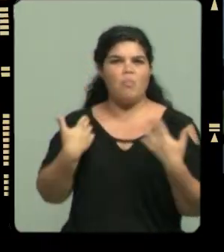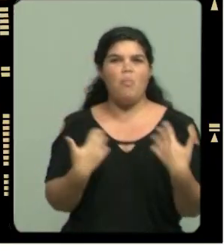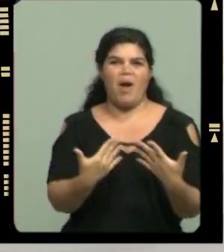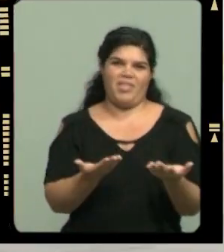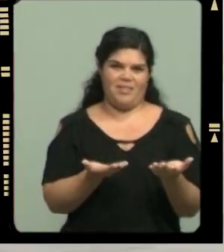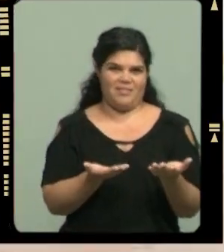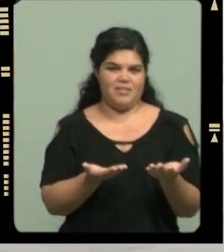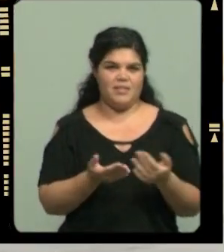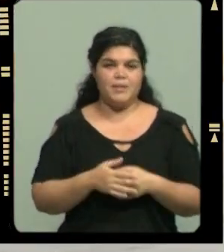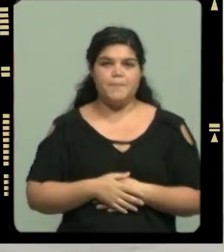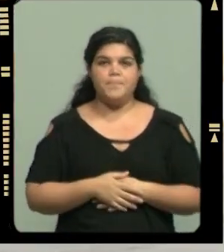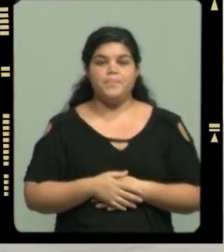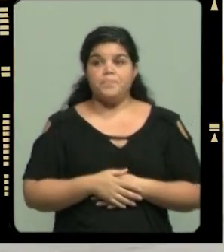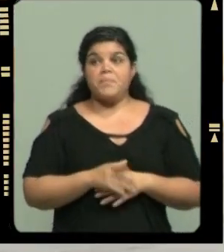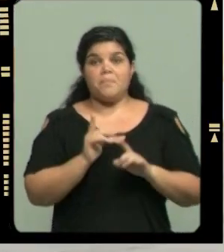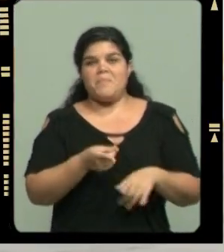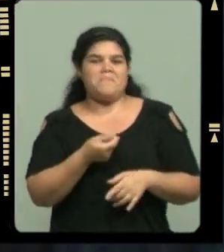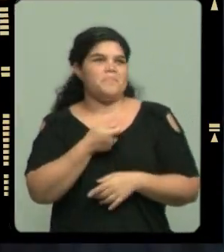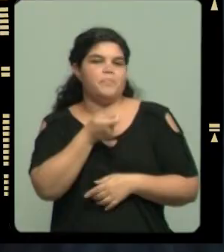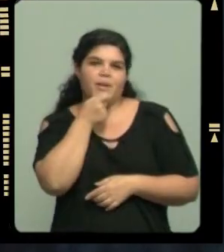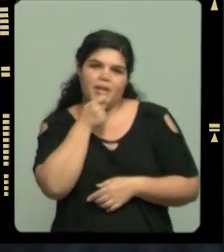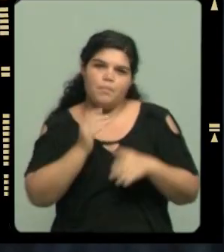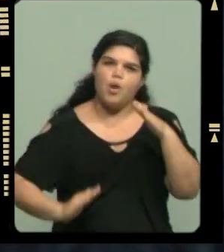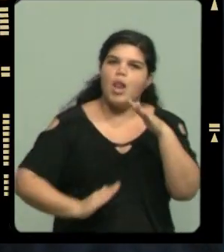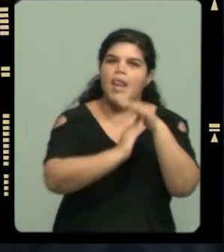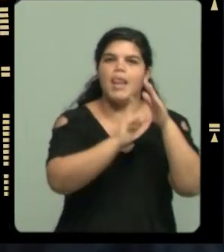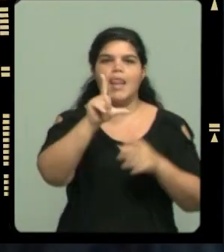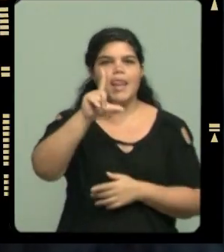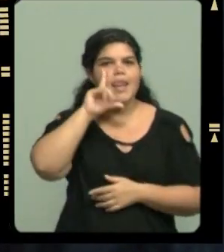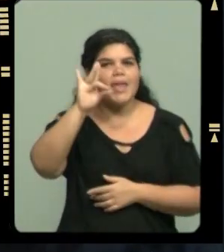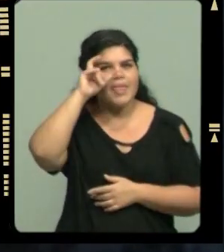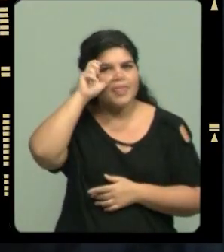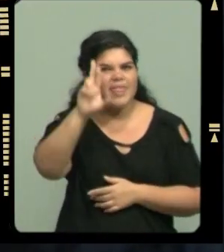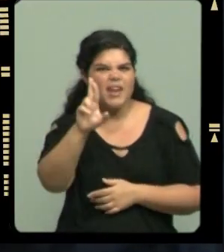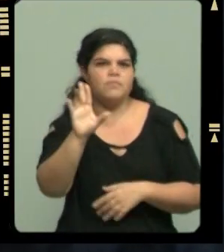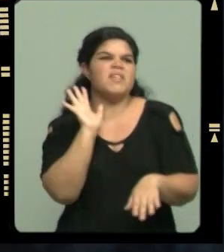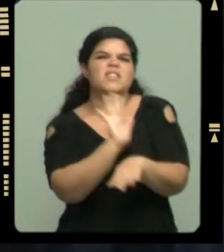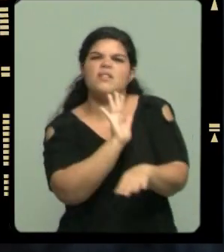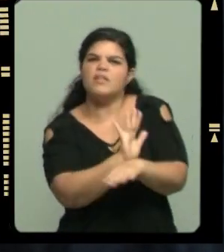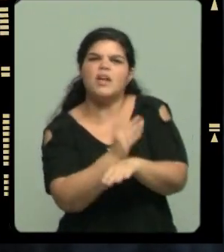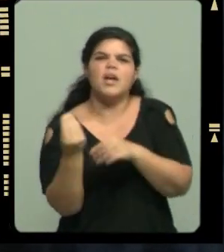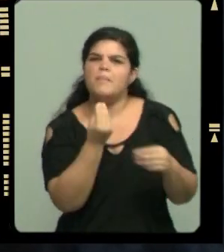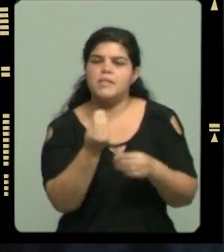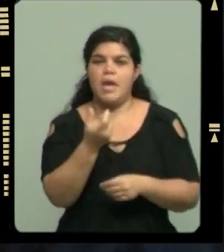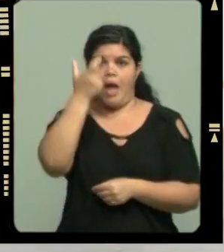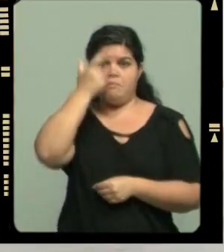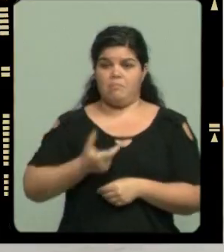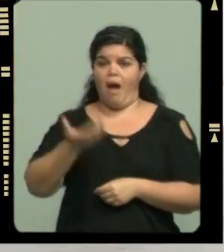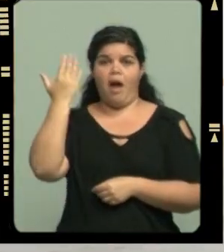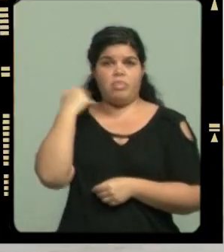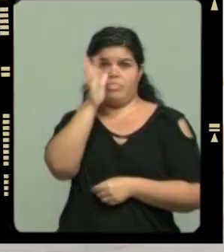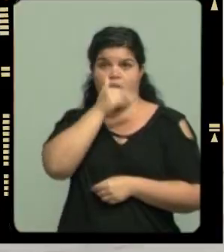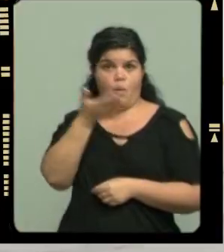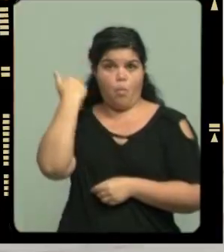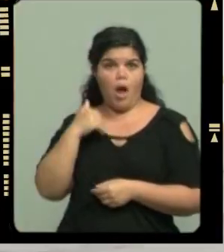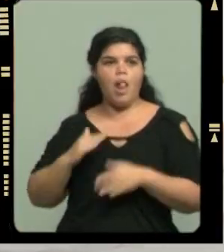ese liderazgo situacional. Y si volvemos a la definición de líder, es la capacidad de influir en los demás. Era un